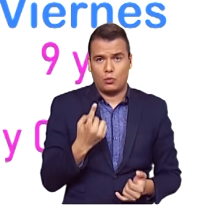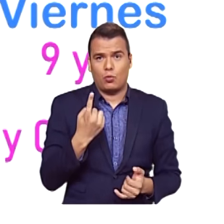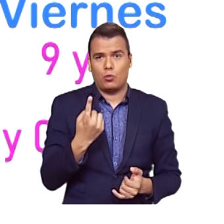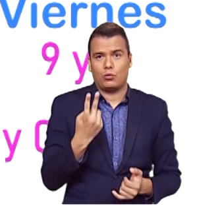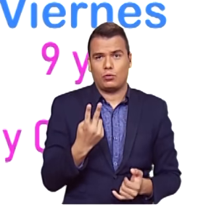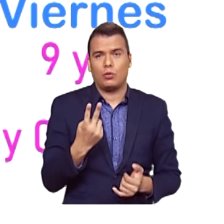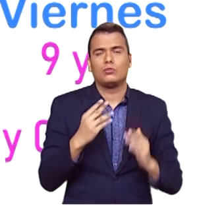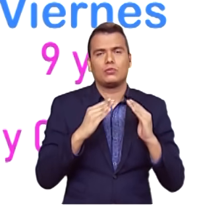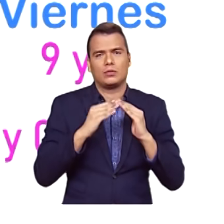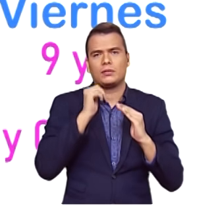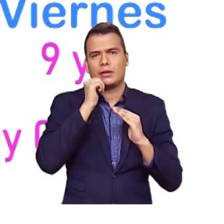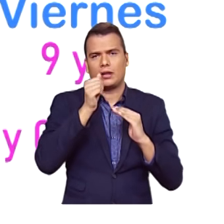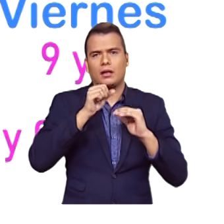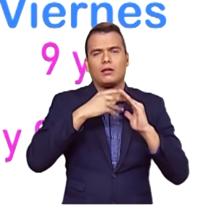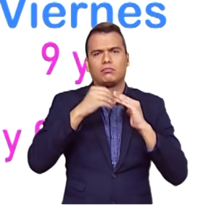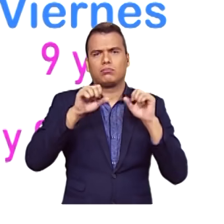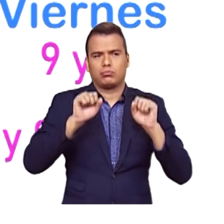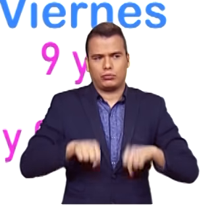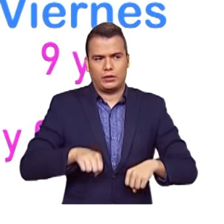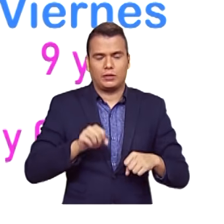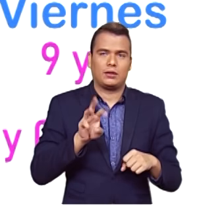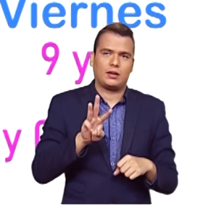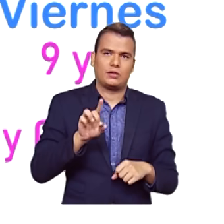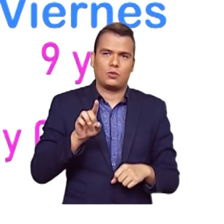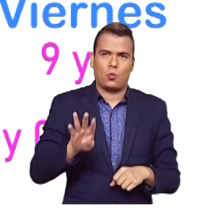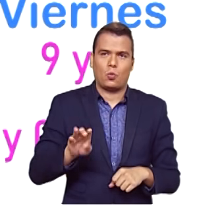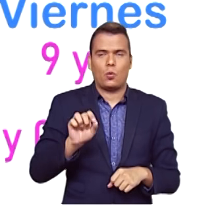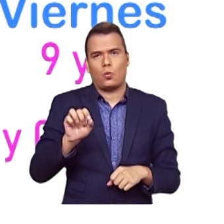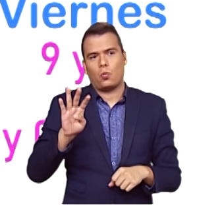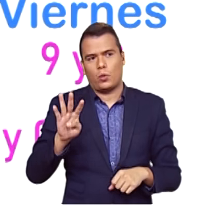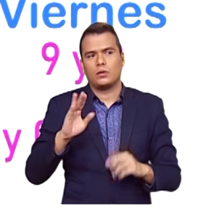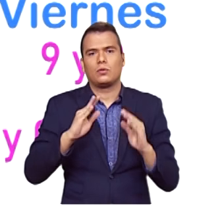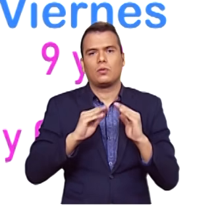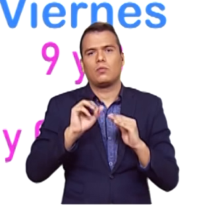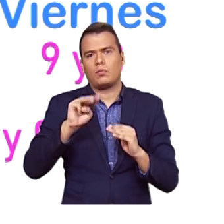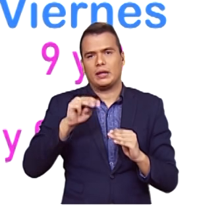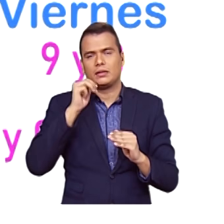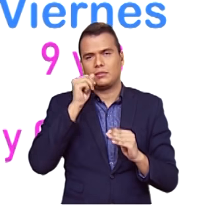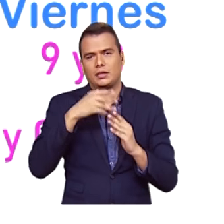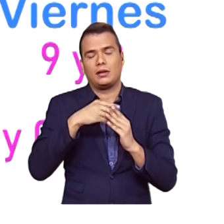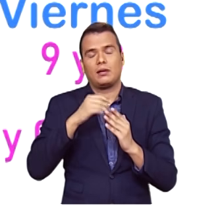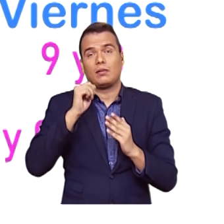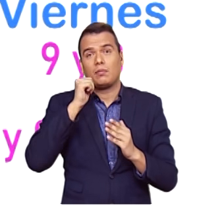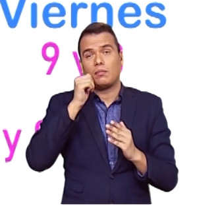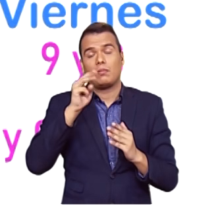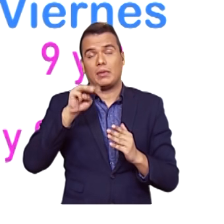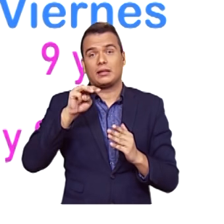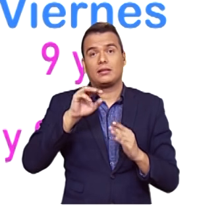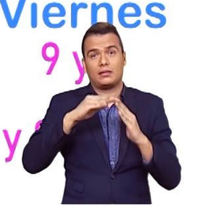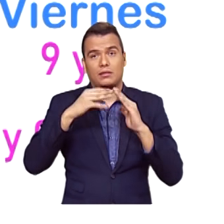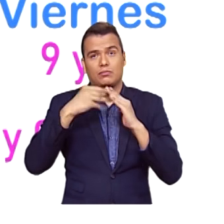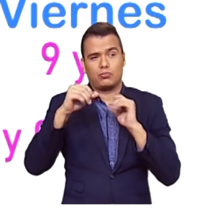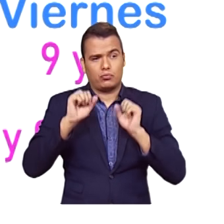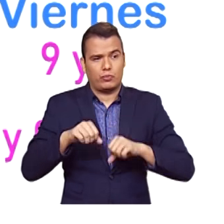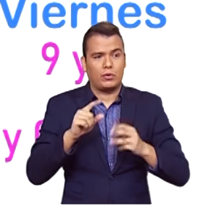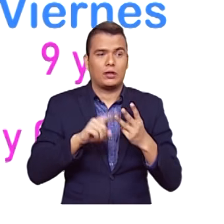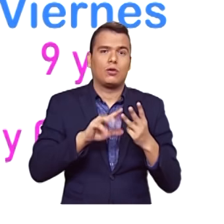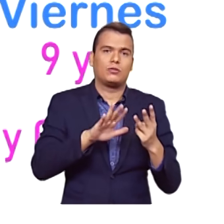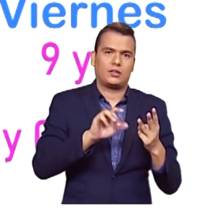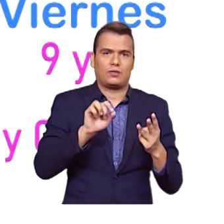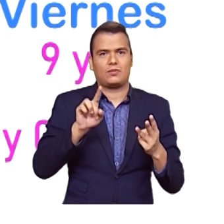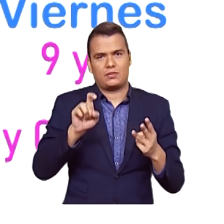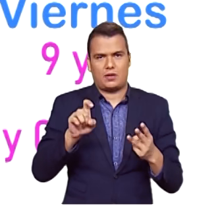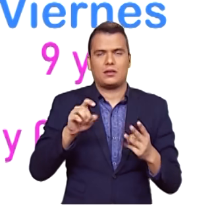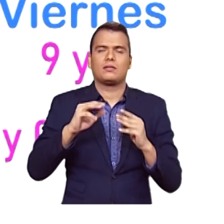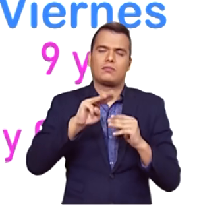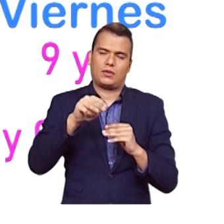2 podrá salir el lunes si termina en 3 o 4 podrá salir el martes si termina en 5 ó 6 podrá salir el día miércoles si